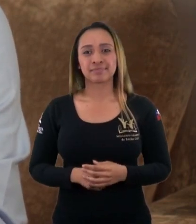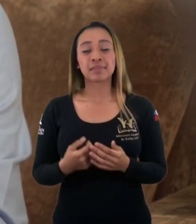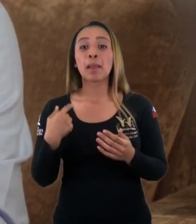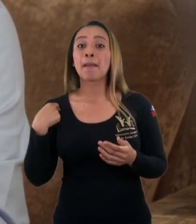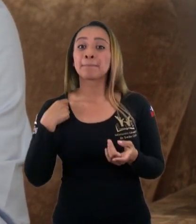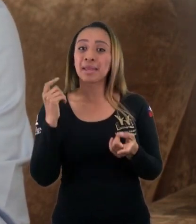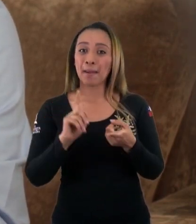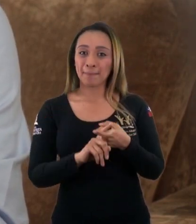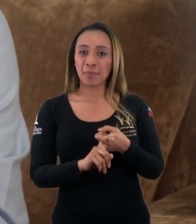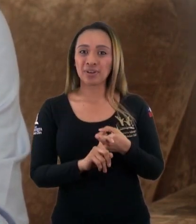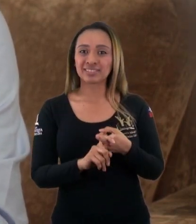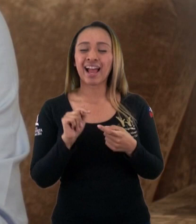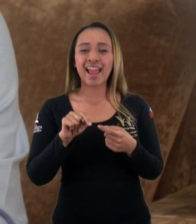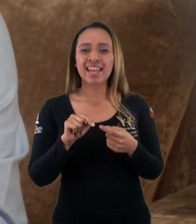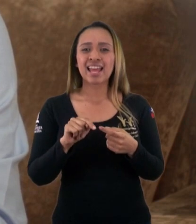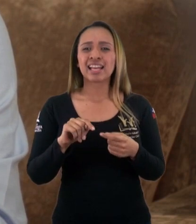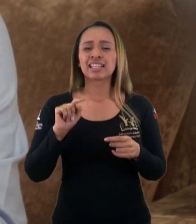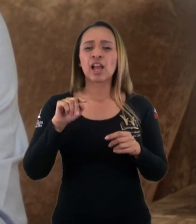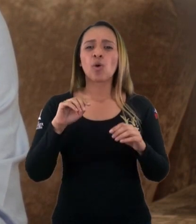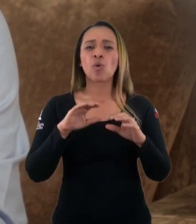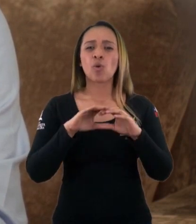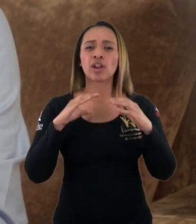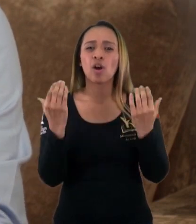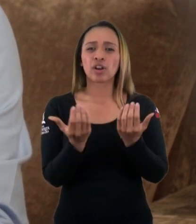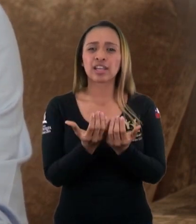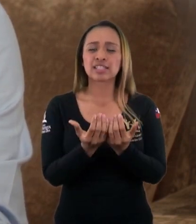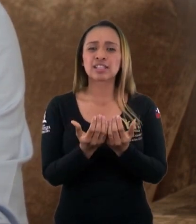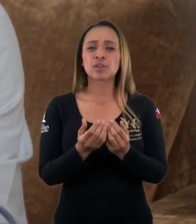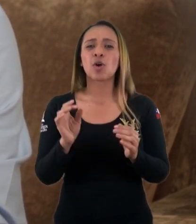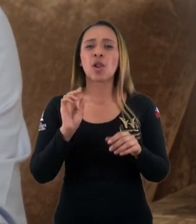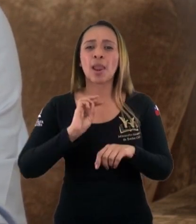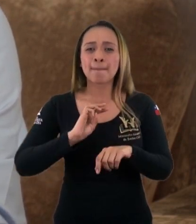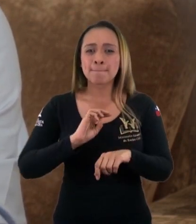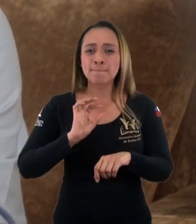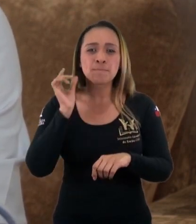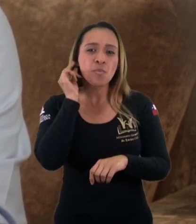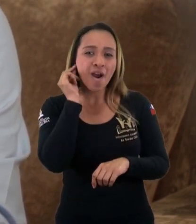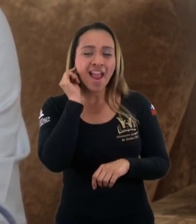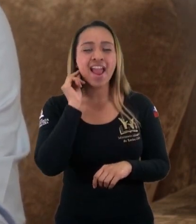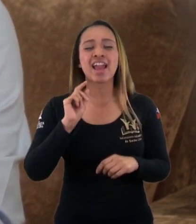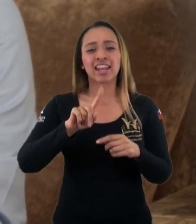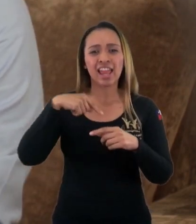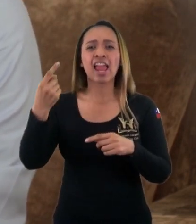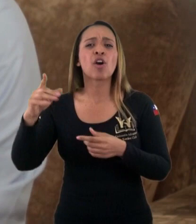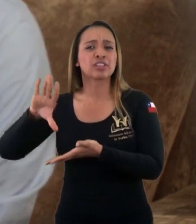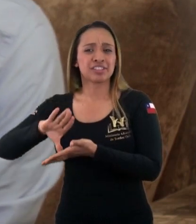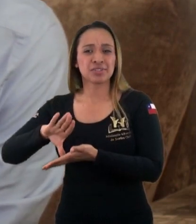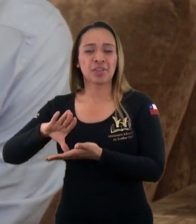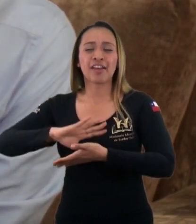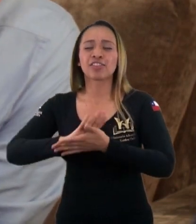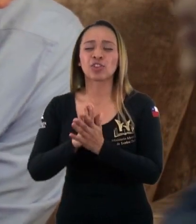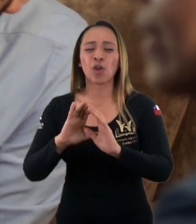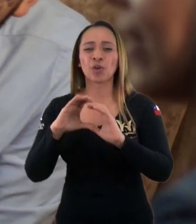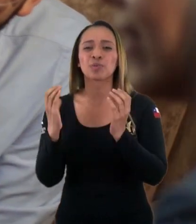Mi esposa está en un evento en el Ministerio de la Mujer, en otro estado, y me mandó una foto. Toda la